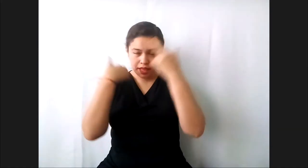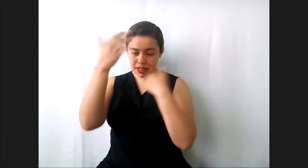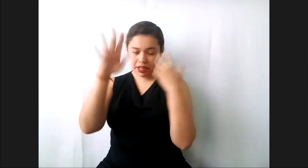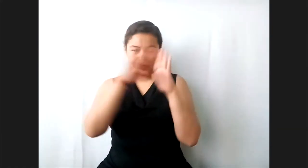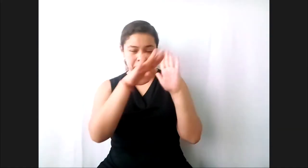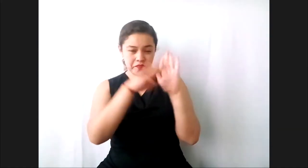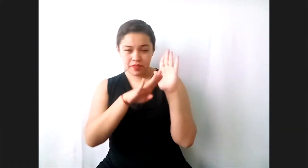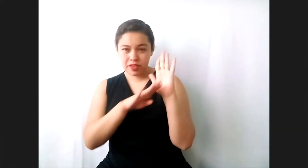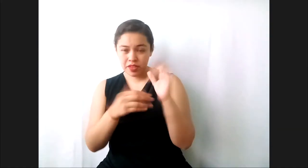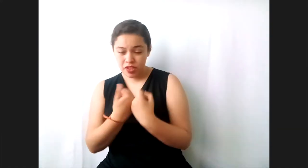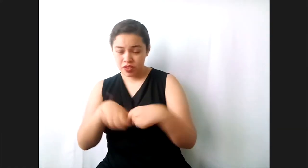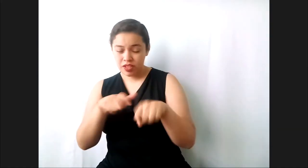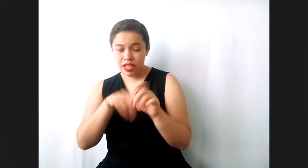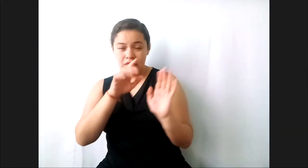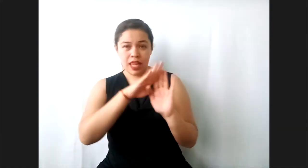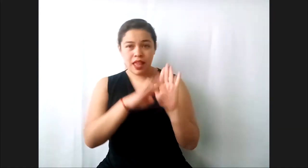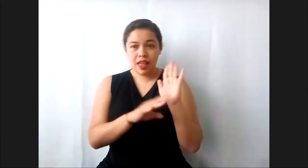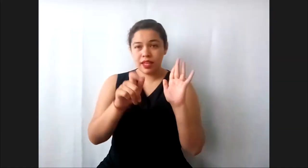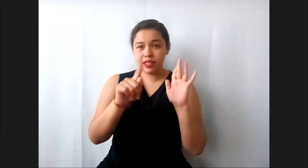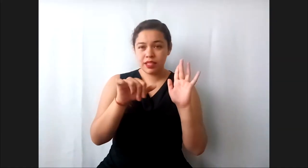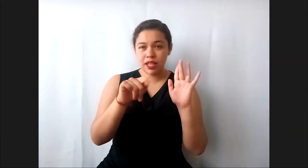sociales porque